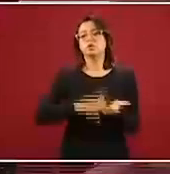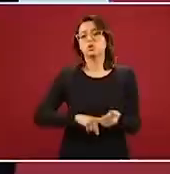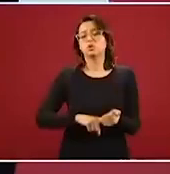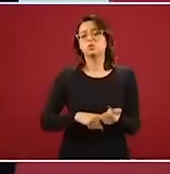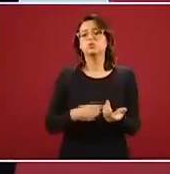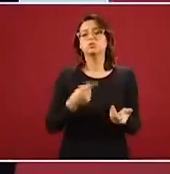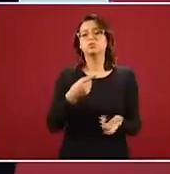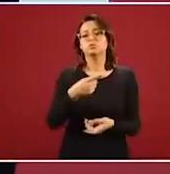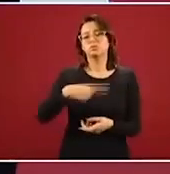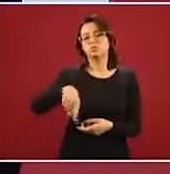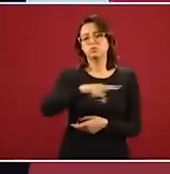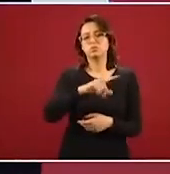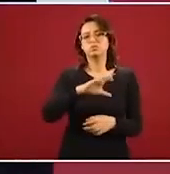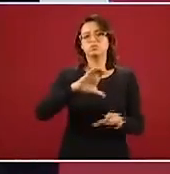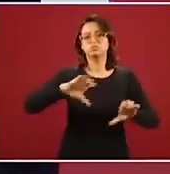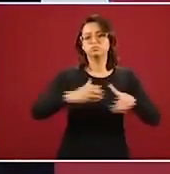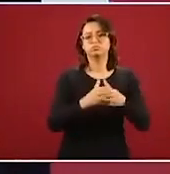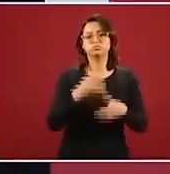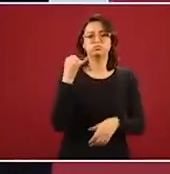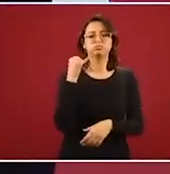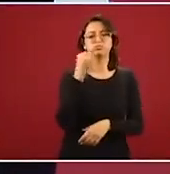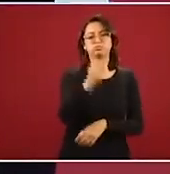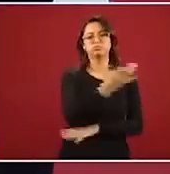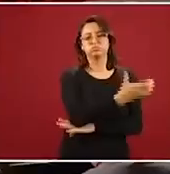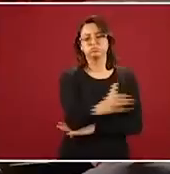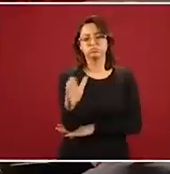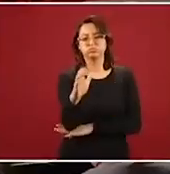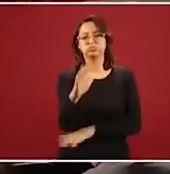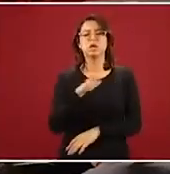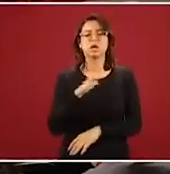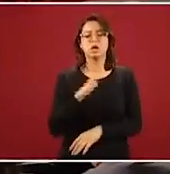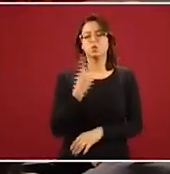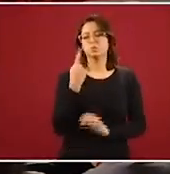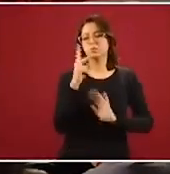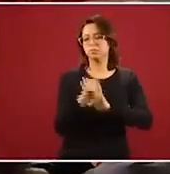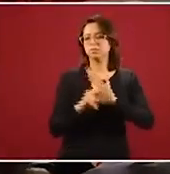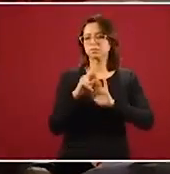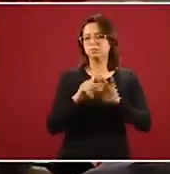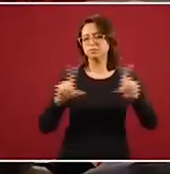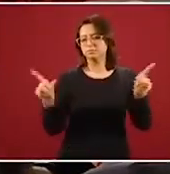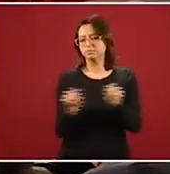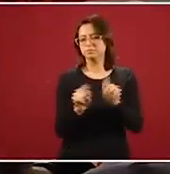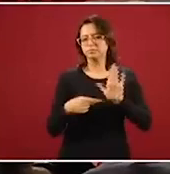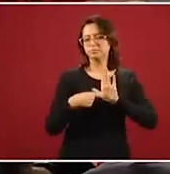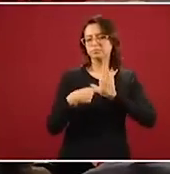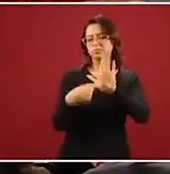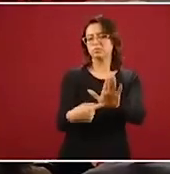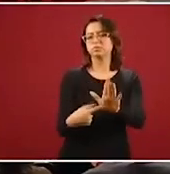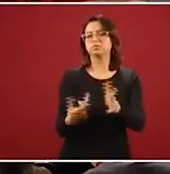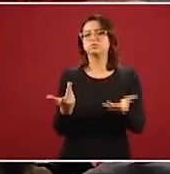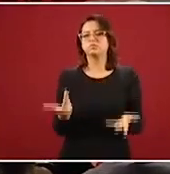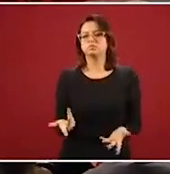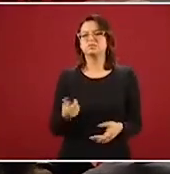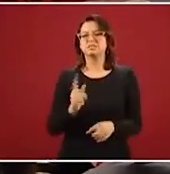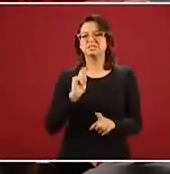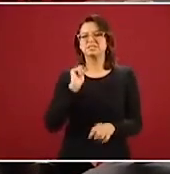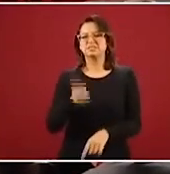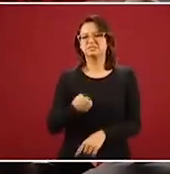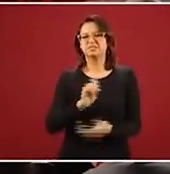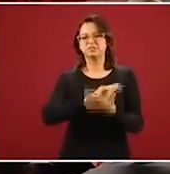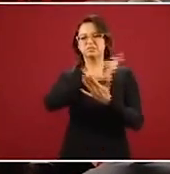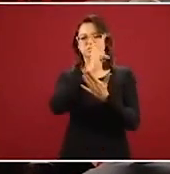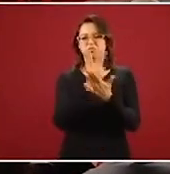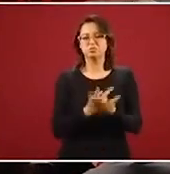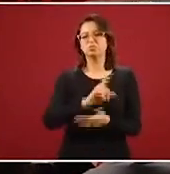salud, principalmente en comunidades rurales. Tenemos un pequeño videíto, si nos lo pueden pasar, por favor, que revela el espíritu de este programa.